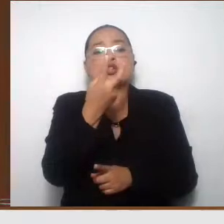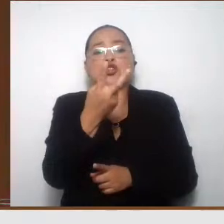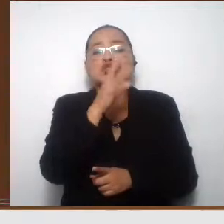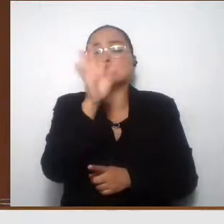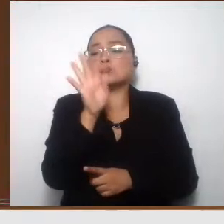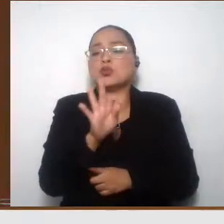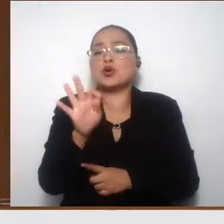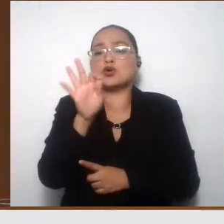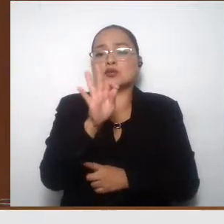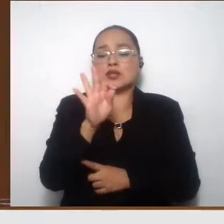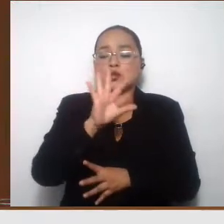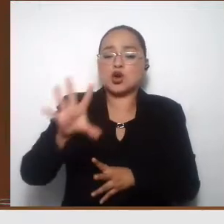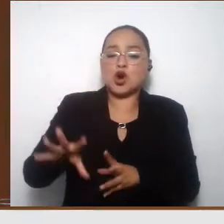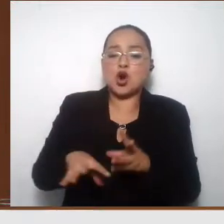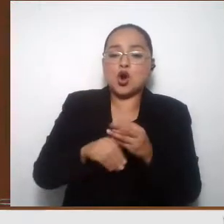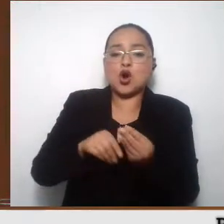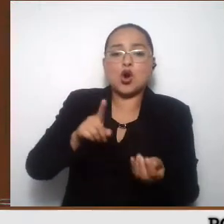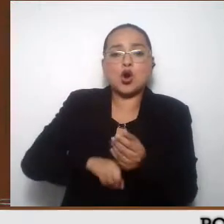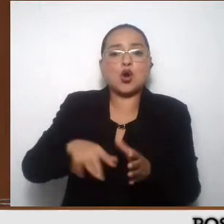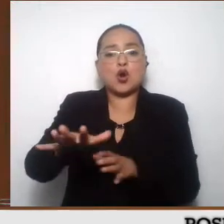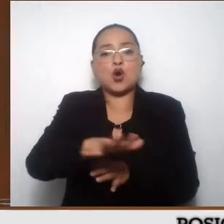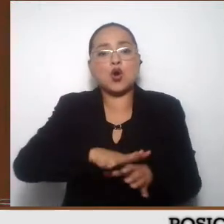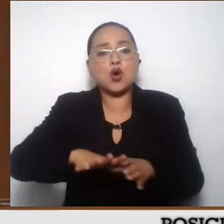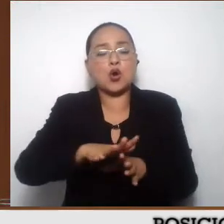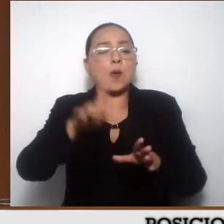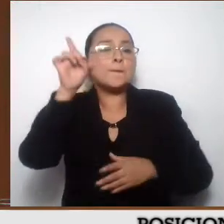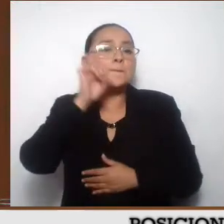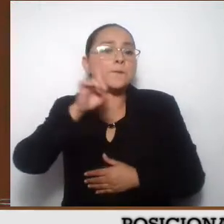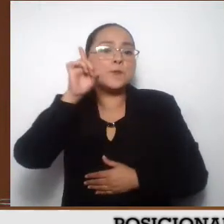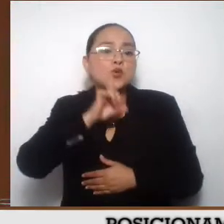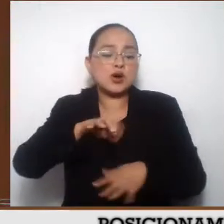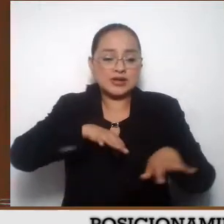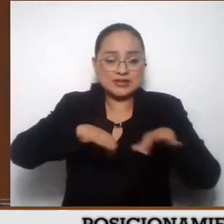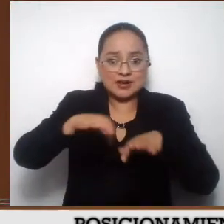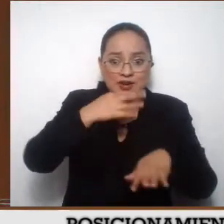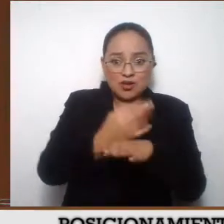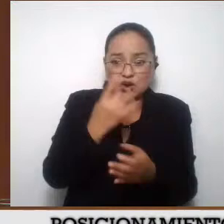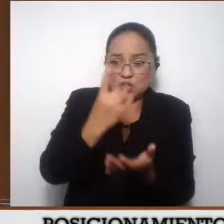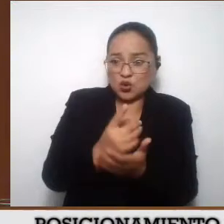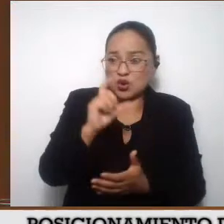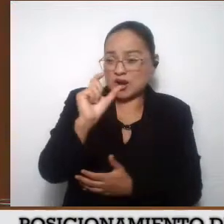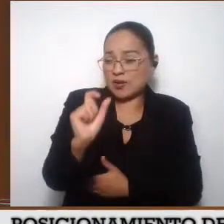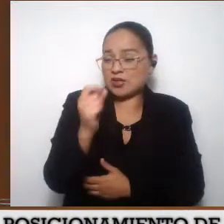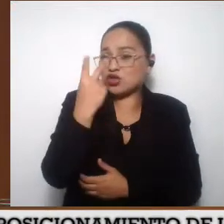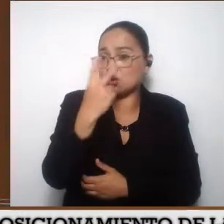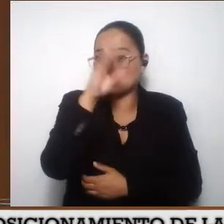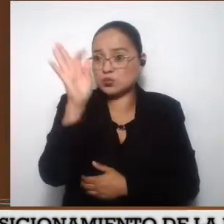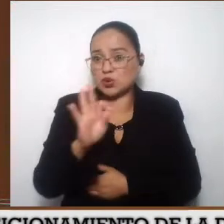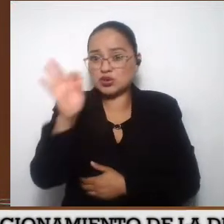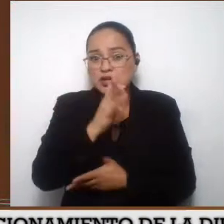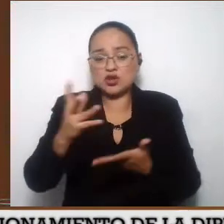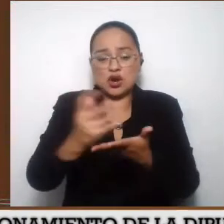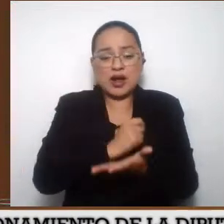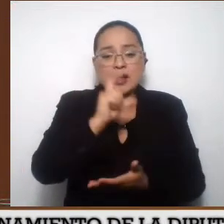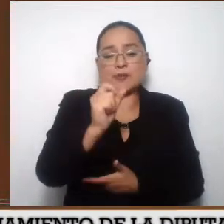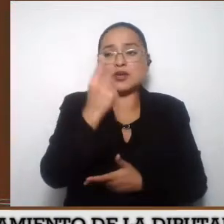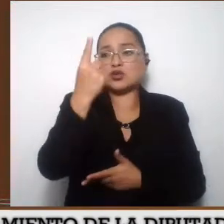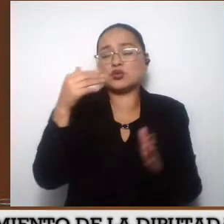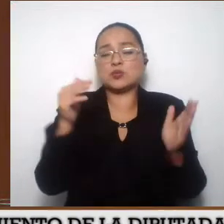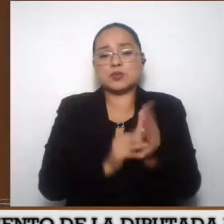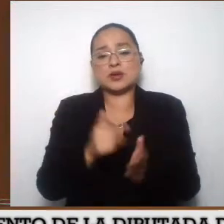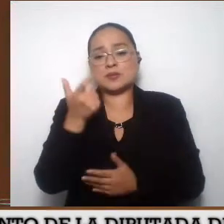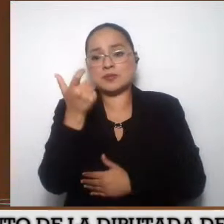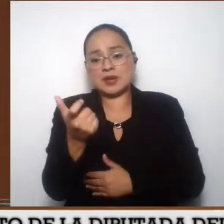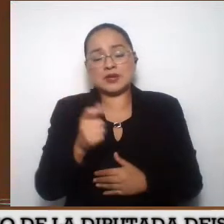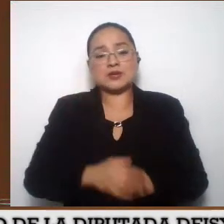del total de la población femenina que trabaja. Esto de acuerdo con las cifras de la Encuesta Nacional